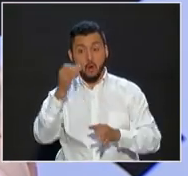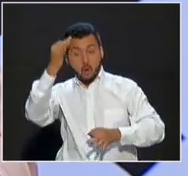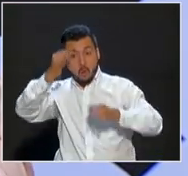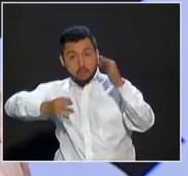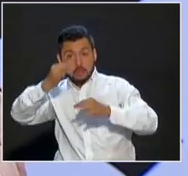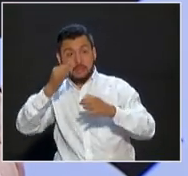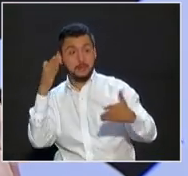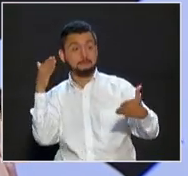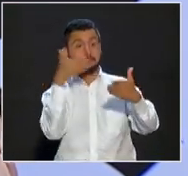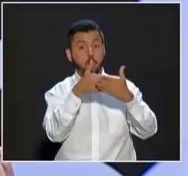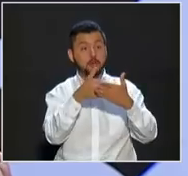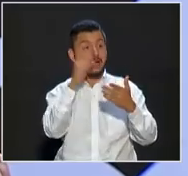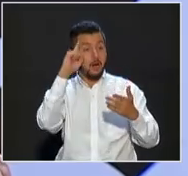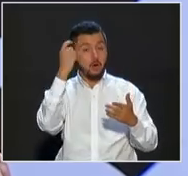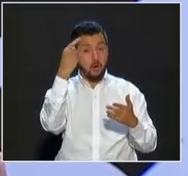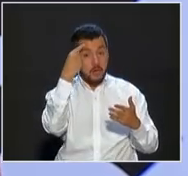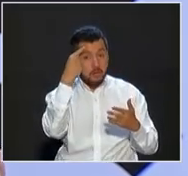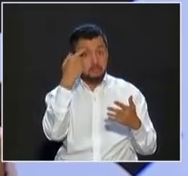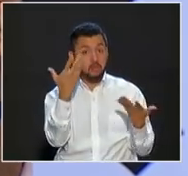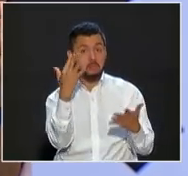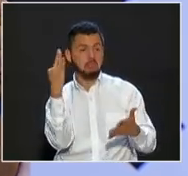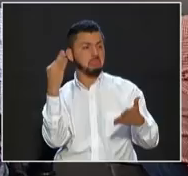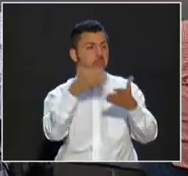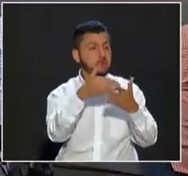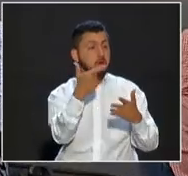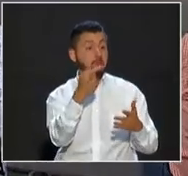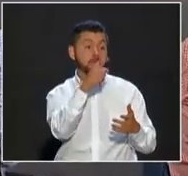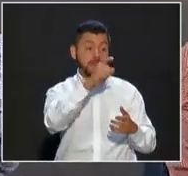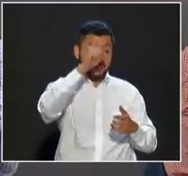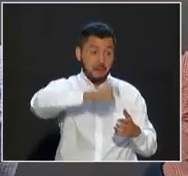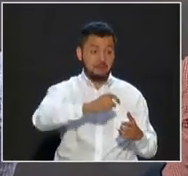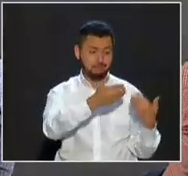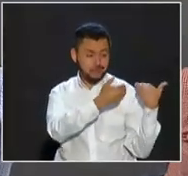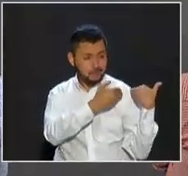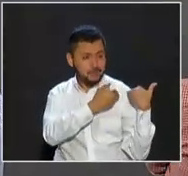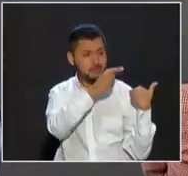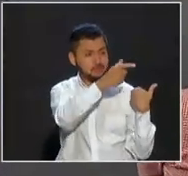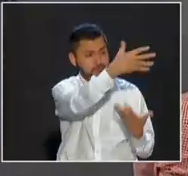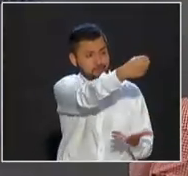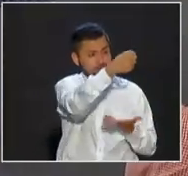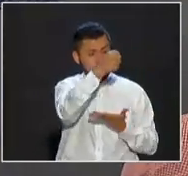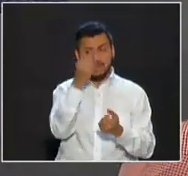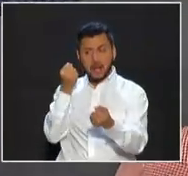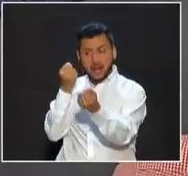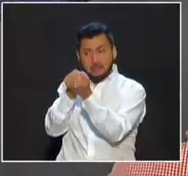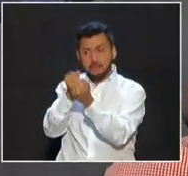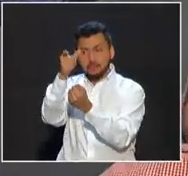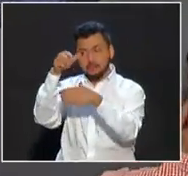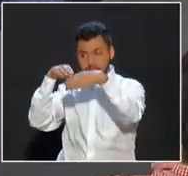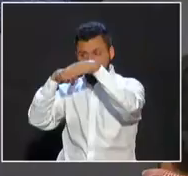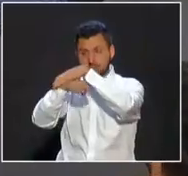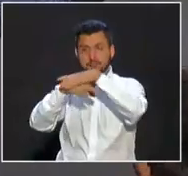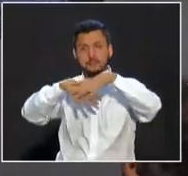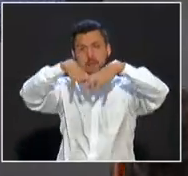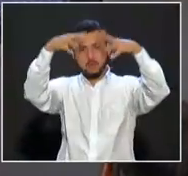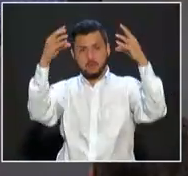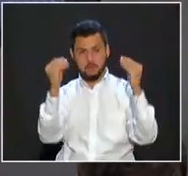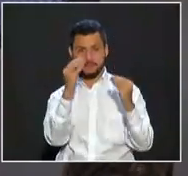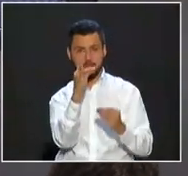se necesiten para que el gobierno nacional cumpla con esa obligación pero esto no llorando un minuto hay